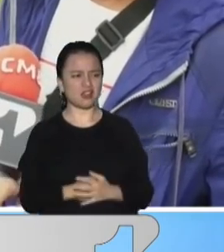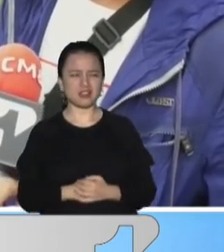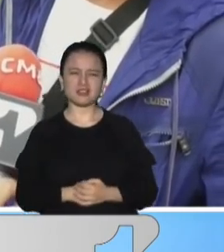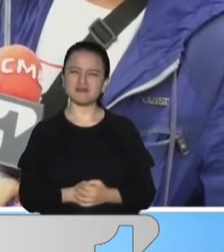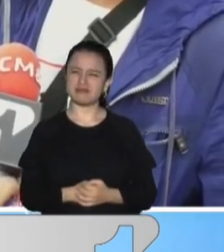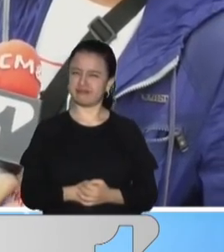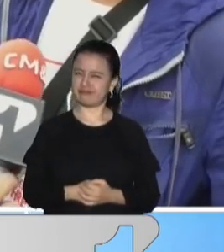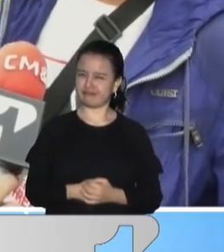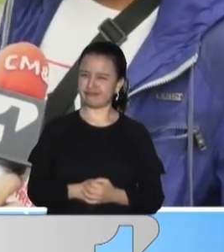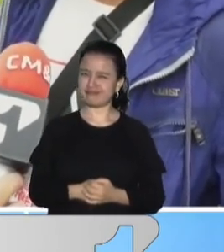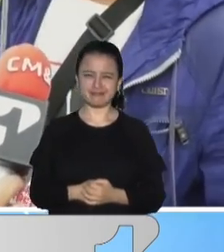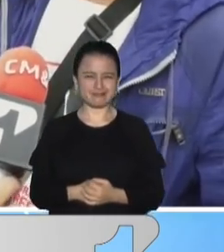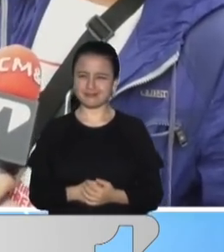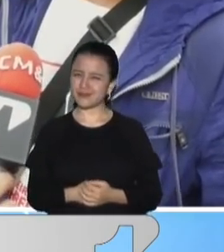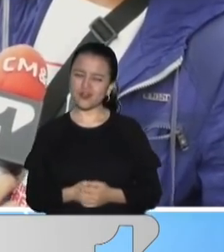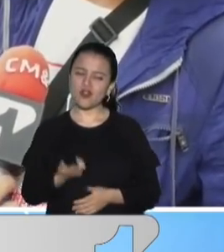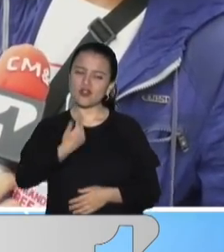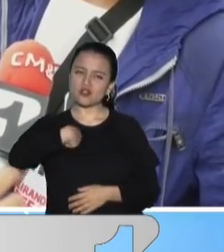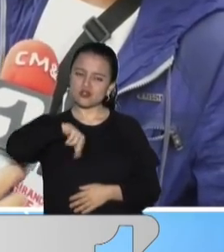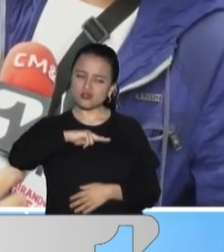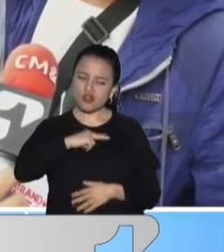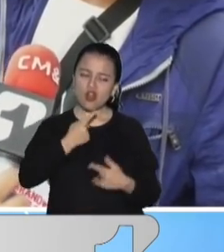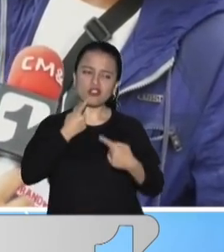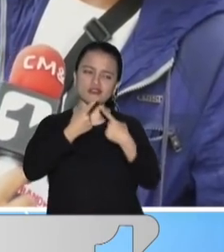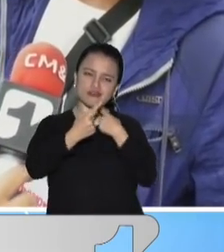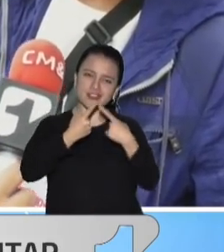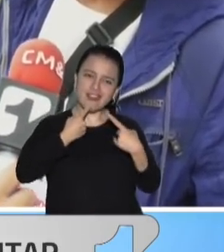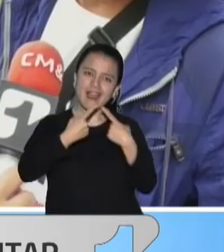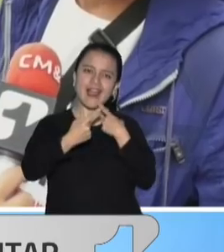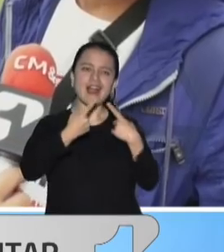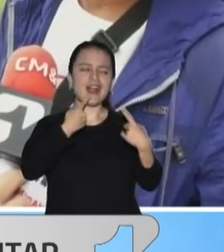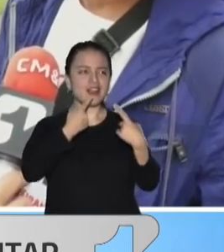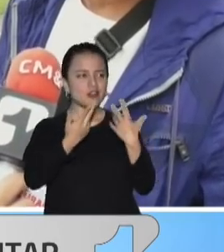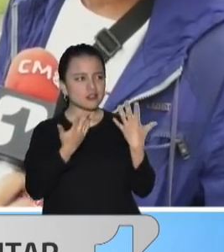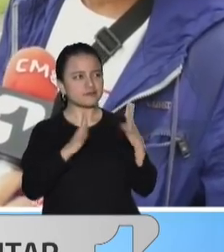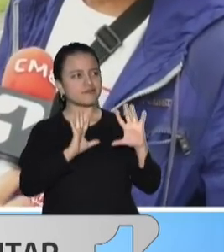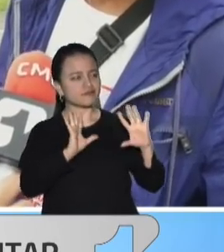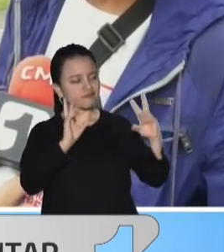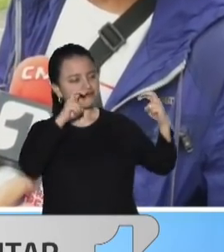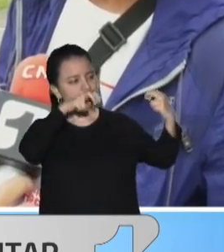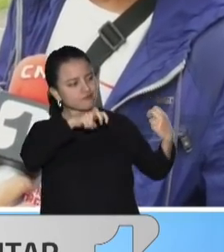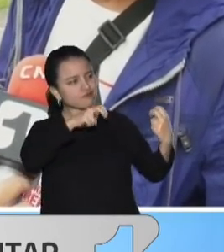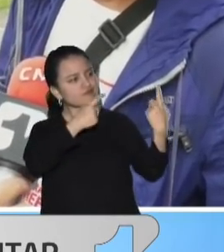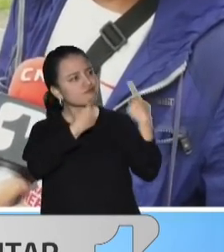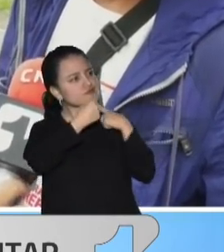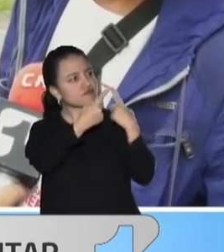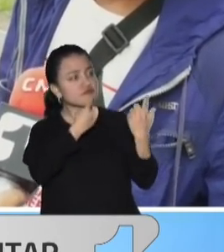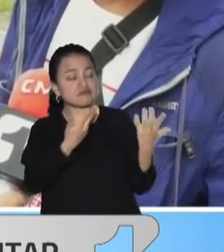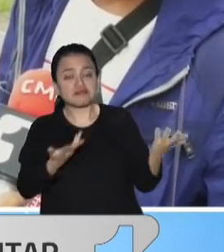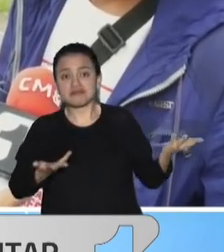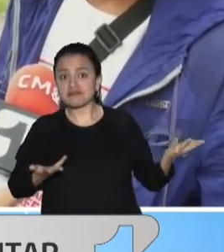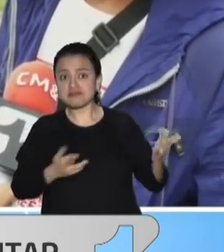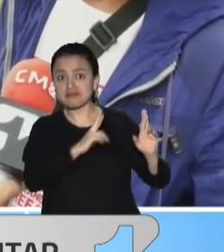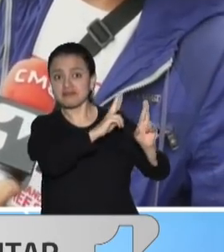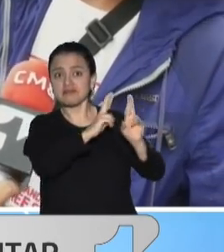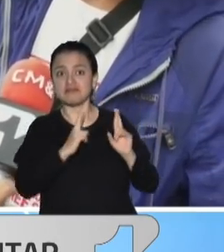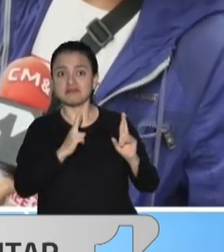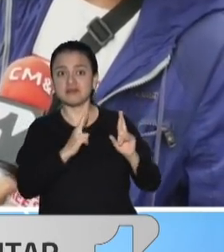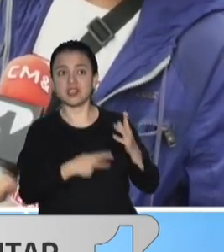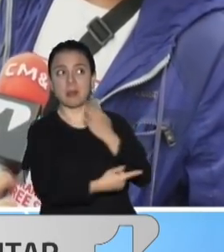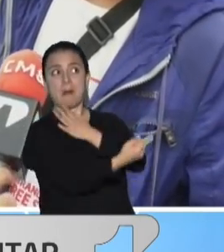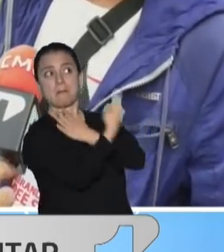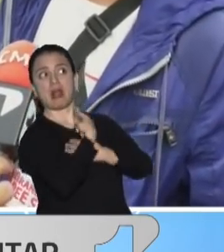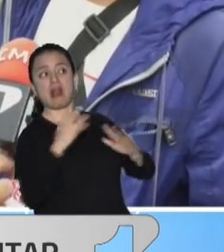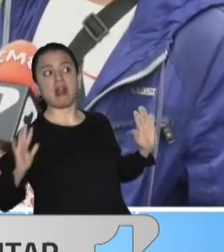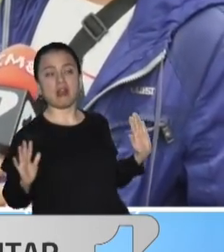venido buscando los mecanismos de interlocución con el gobierno nacional, pero pues lo que hemos recibido, la respuesta